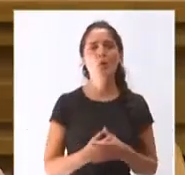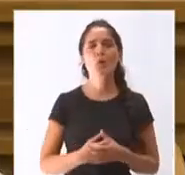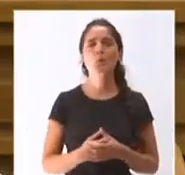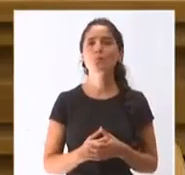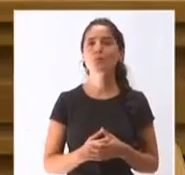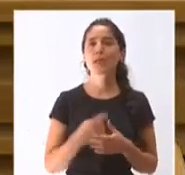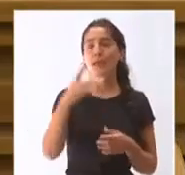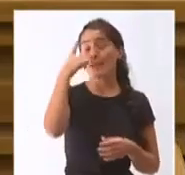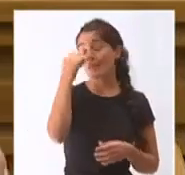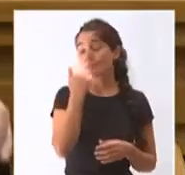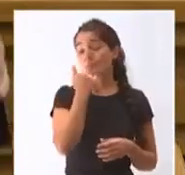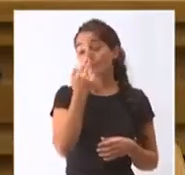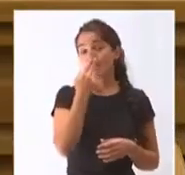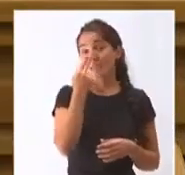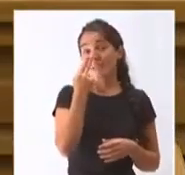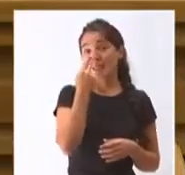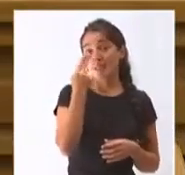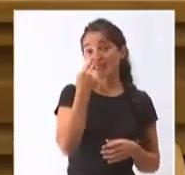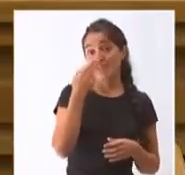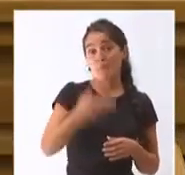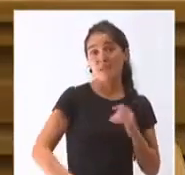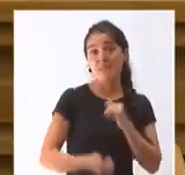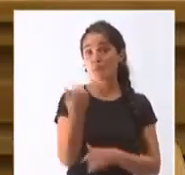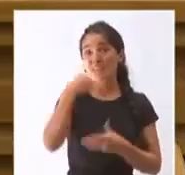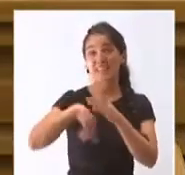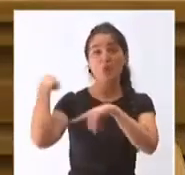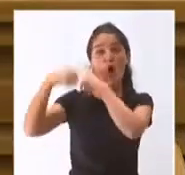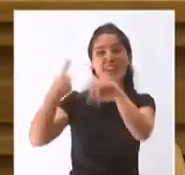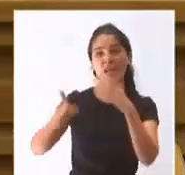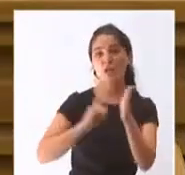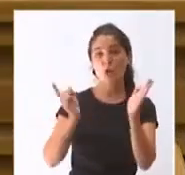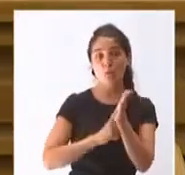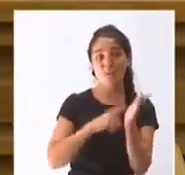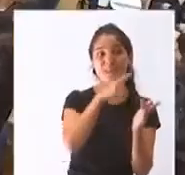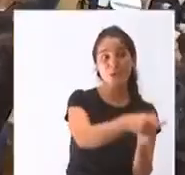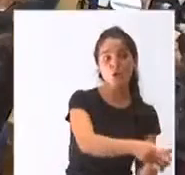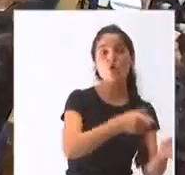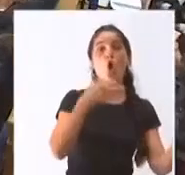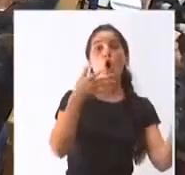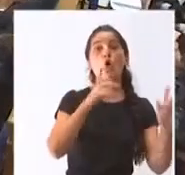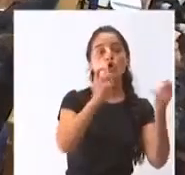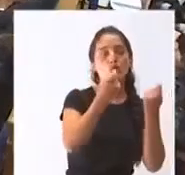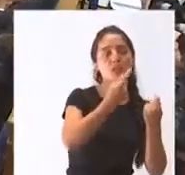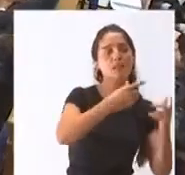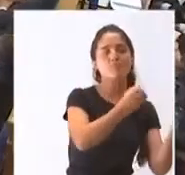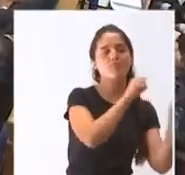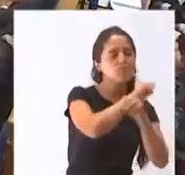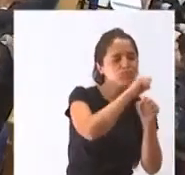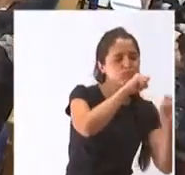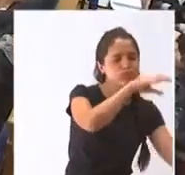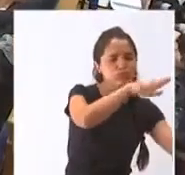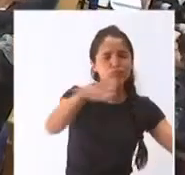el gran interés que están demostrando generaciones enteras que están cambiando la forma de pensar de muchos en españa' chavales jóvenes